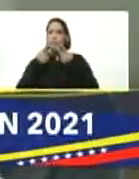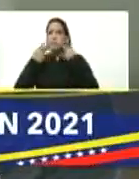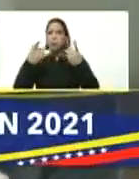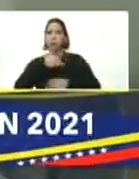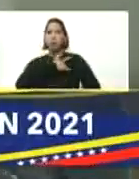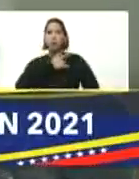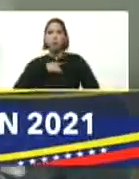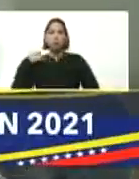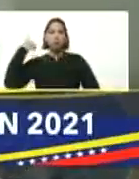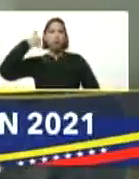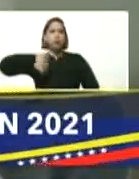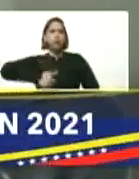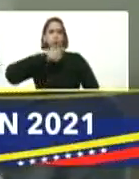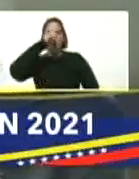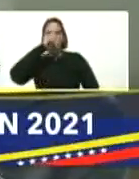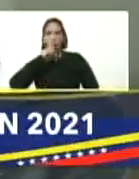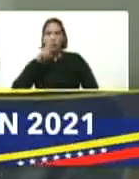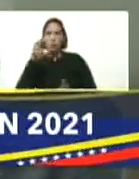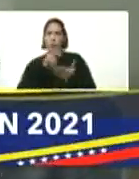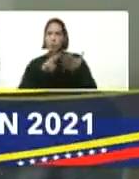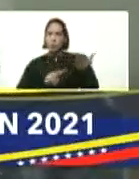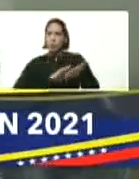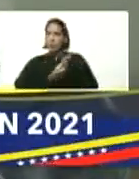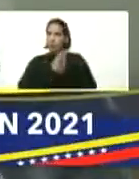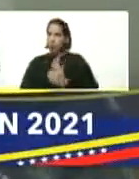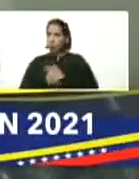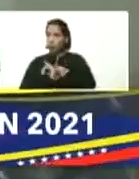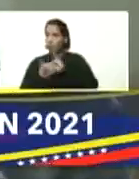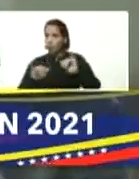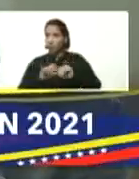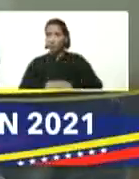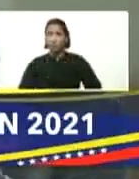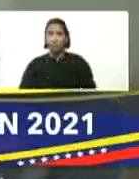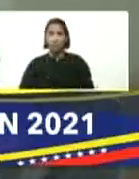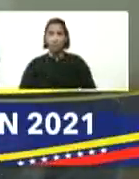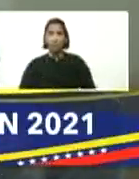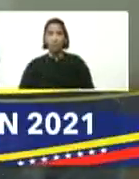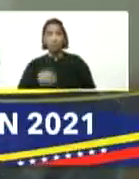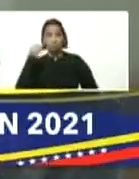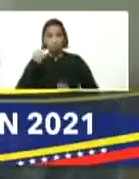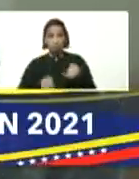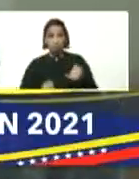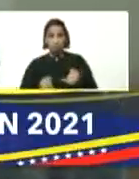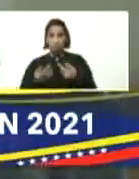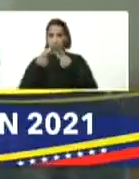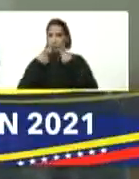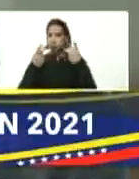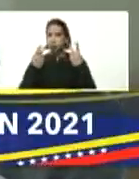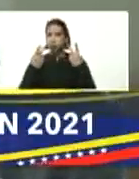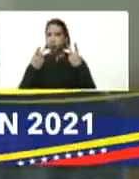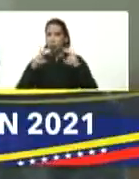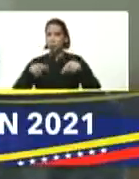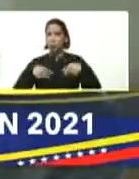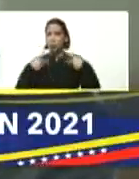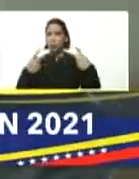cuantos años, se vendió, se leyó, se acabó y finalmente salió para en una nueva edición para esta